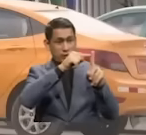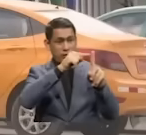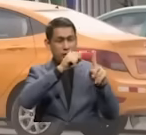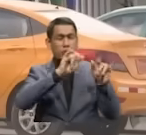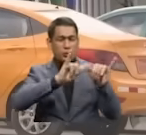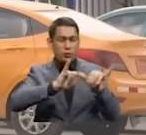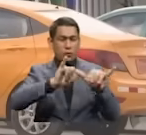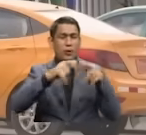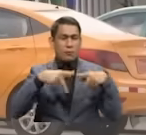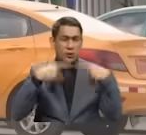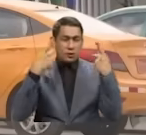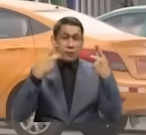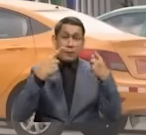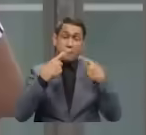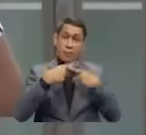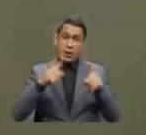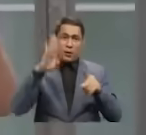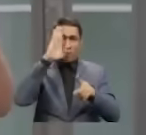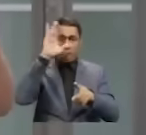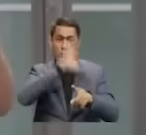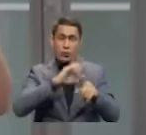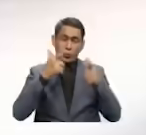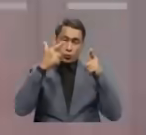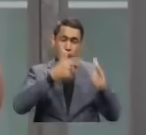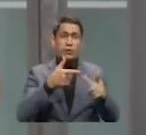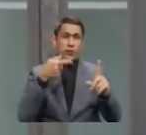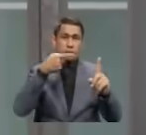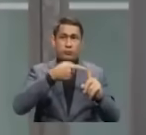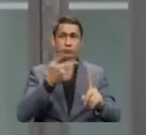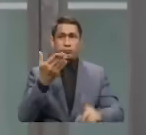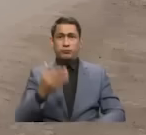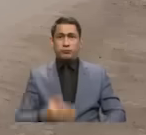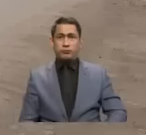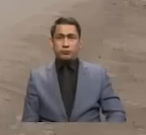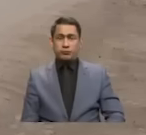siendo atendido con resguardo policial.